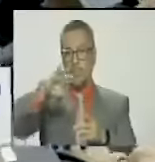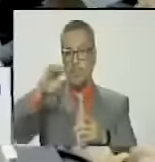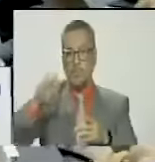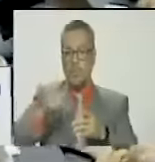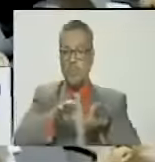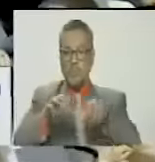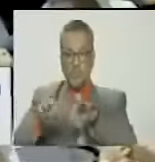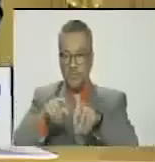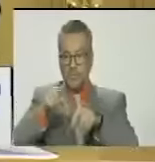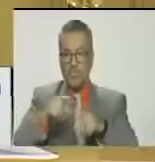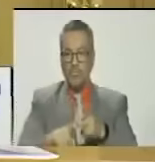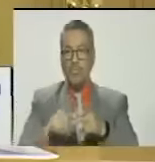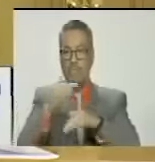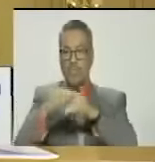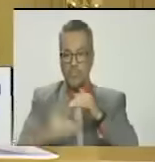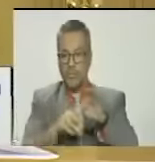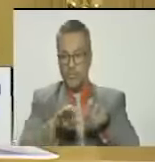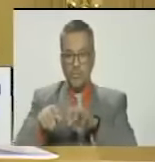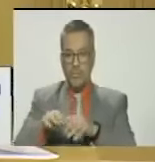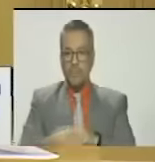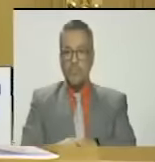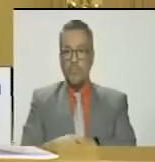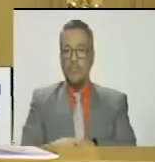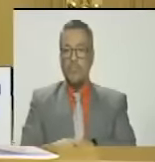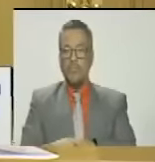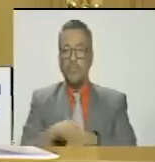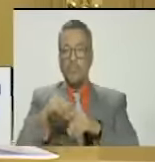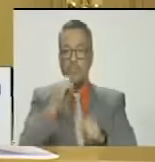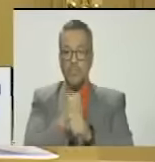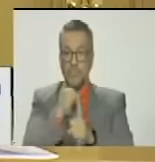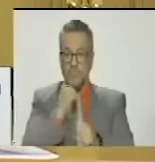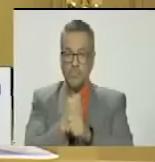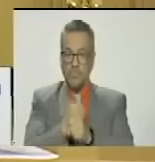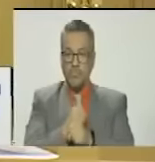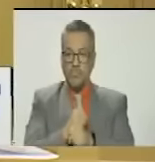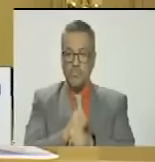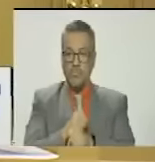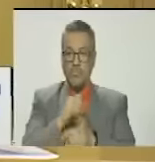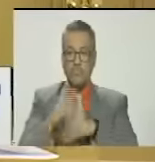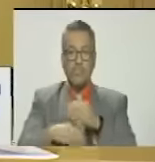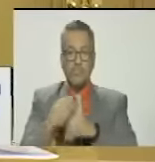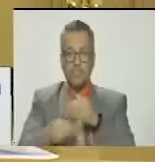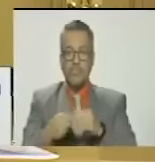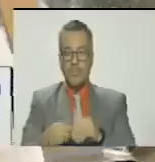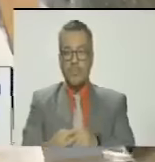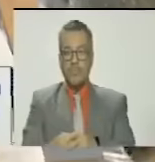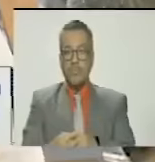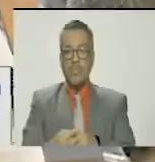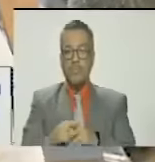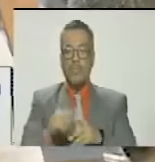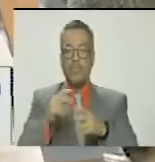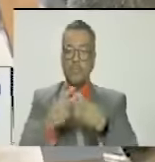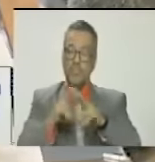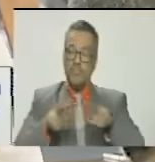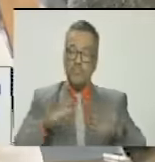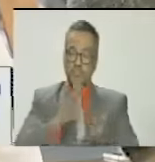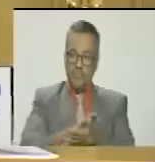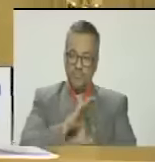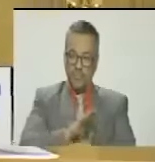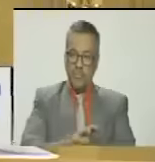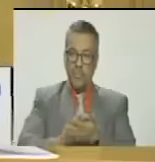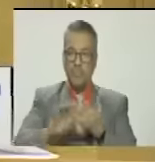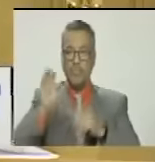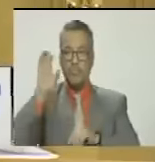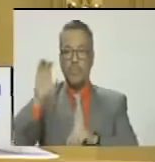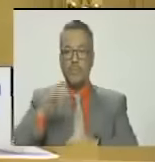a los secretaria, a sus secretarios, el trabajo que han venido haciendo por la paz, la tranquilidad